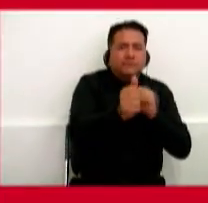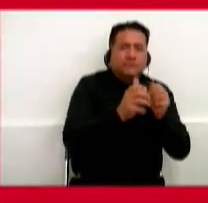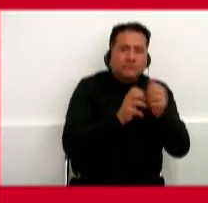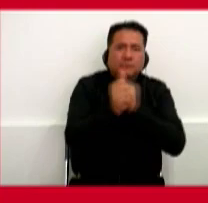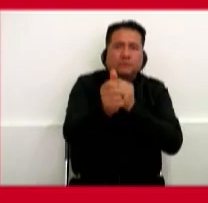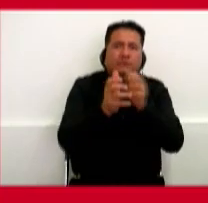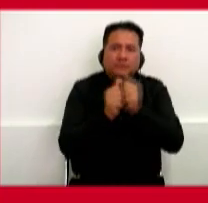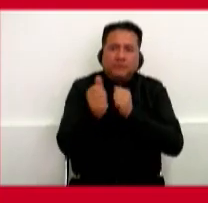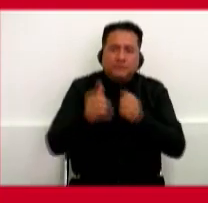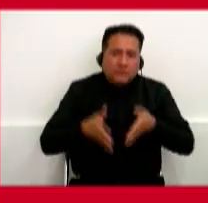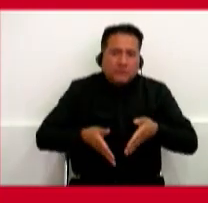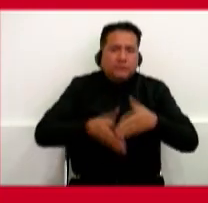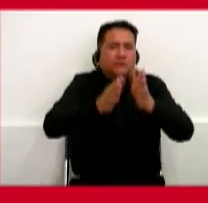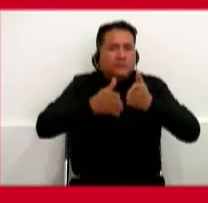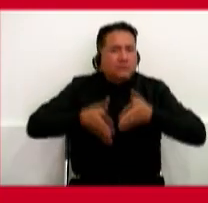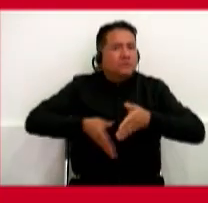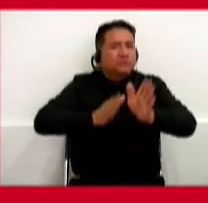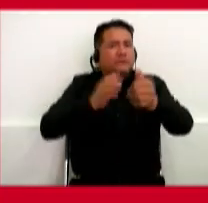6 pases que los operadores